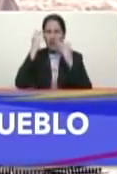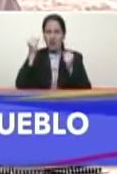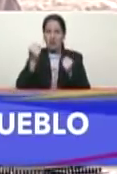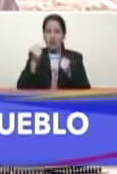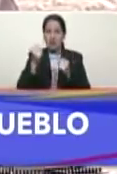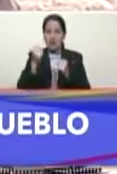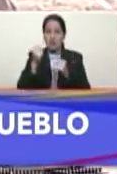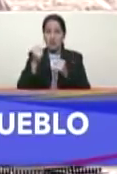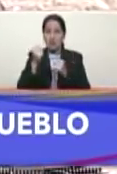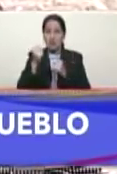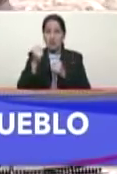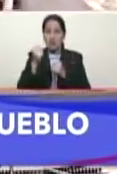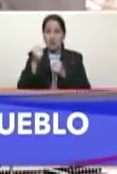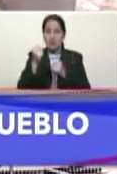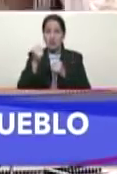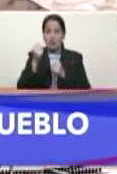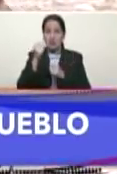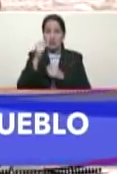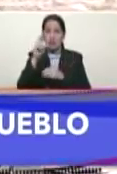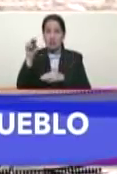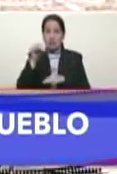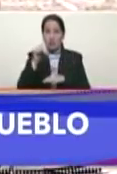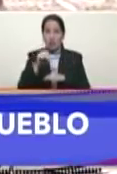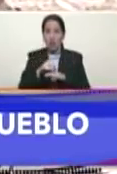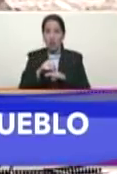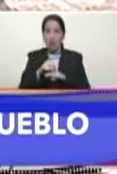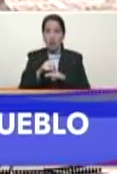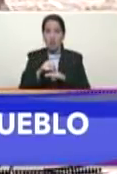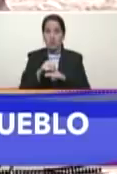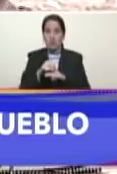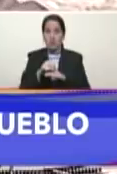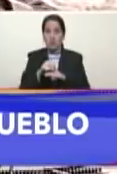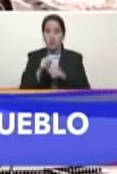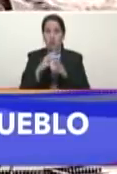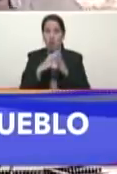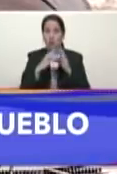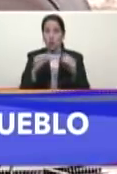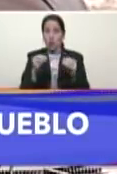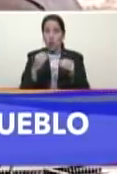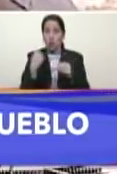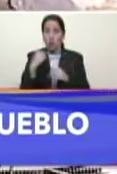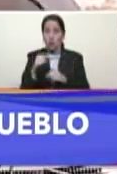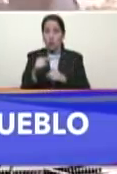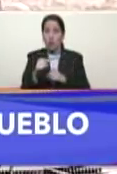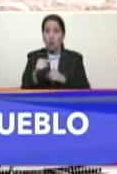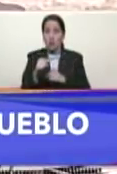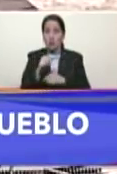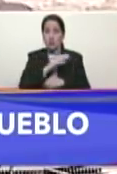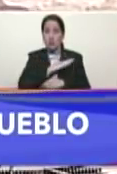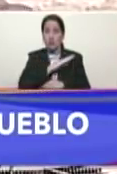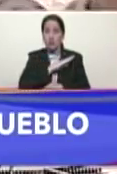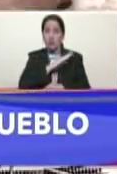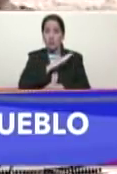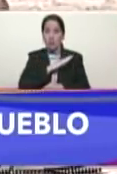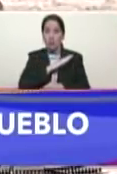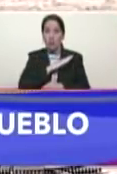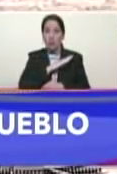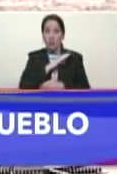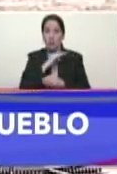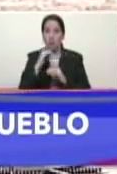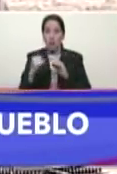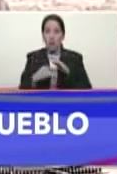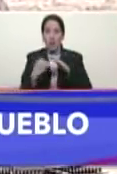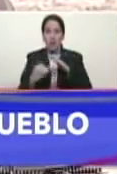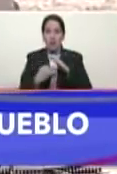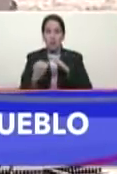poder nacional, todo el poder nacional tiene su fuente de legitimidad auténtica de las instituciones y del voto